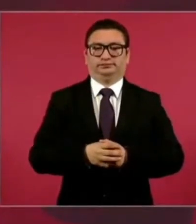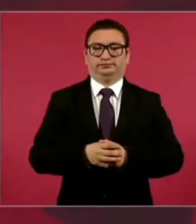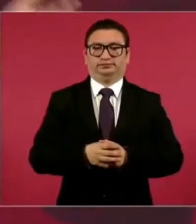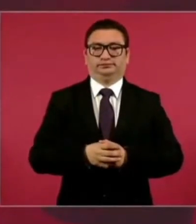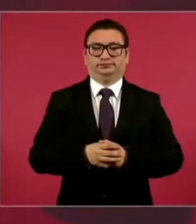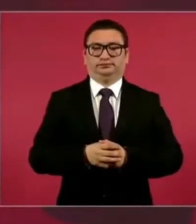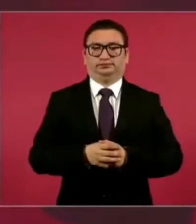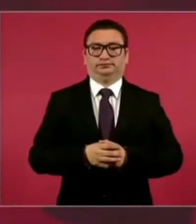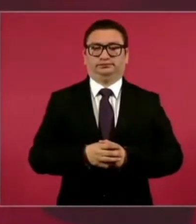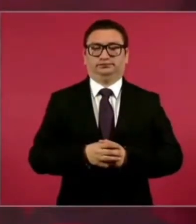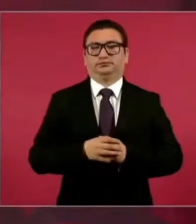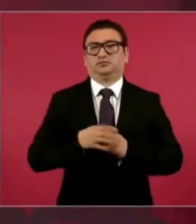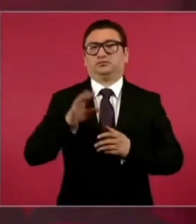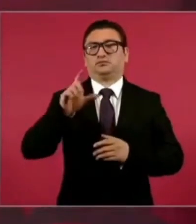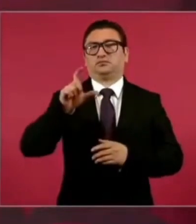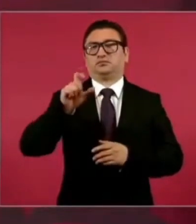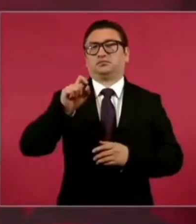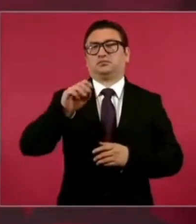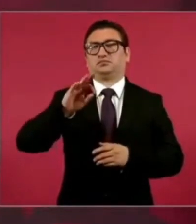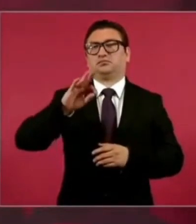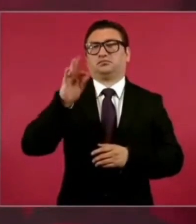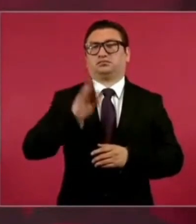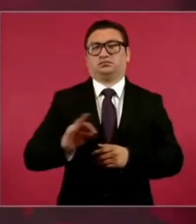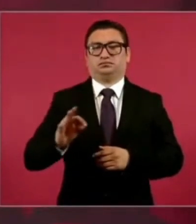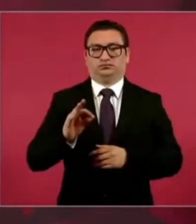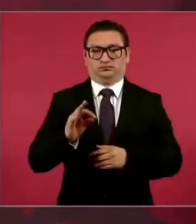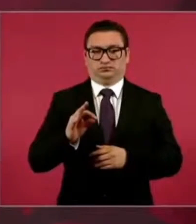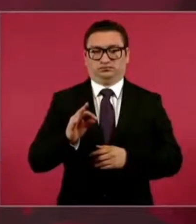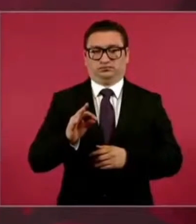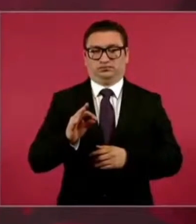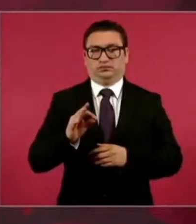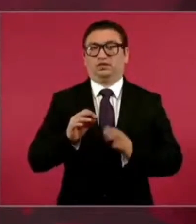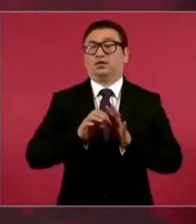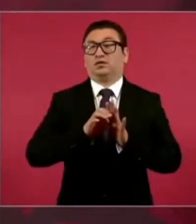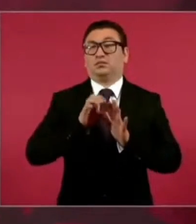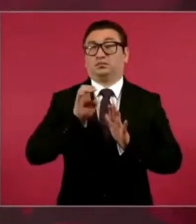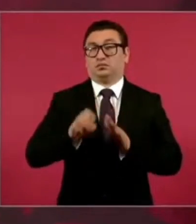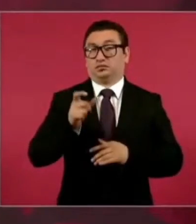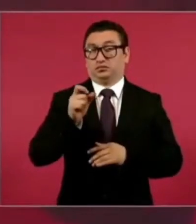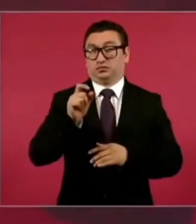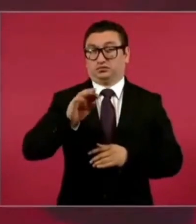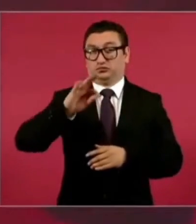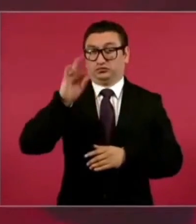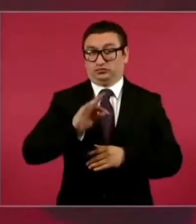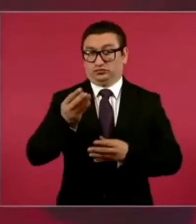pues un 20%. Si no me das el 20%,